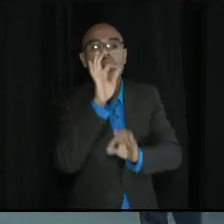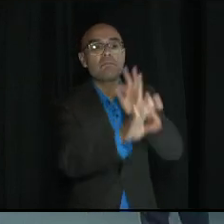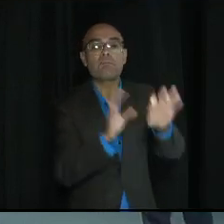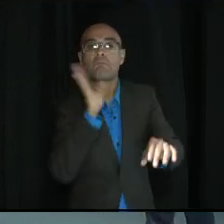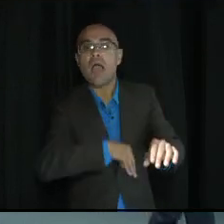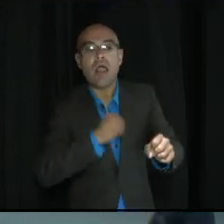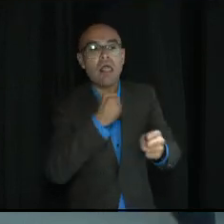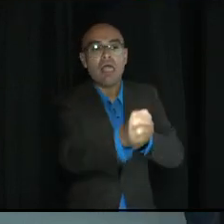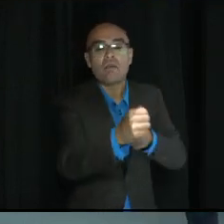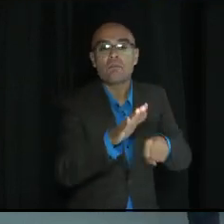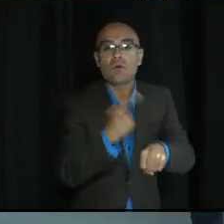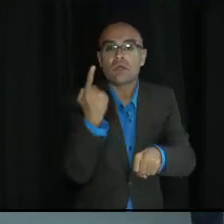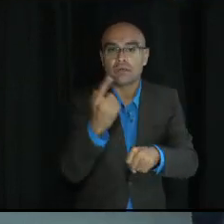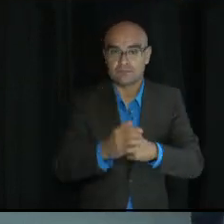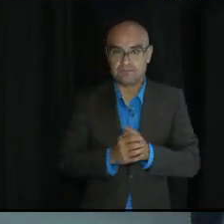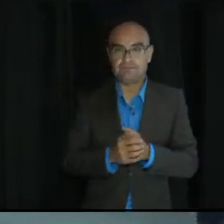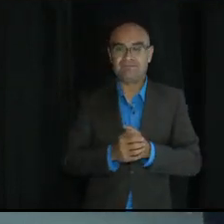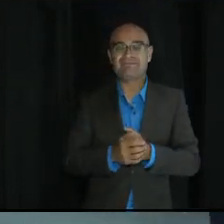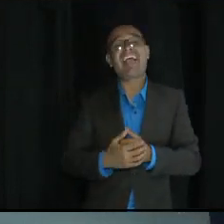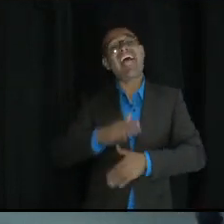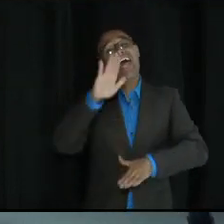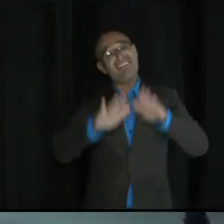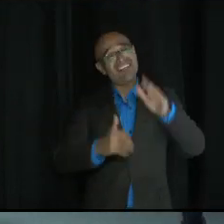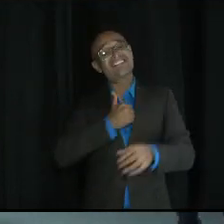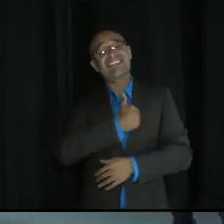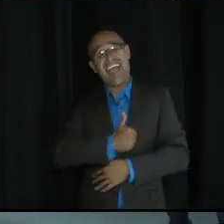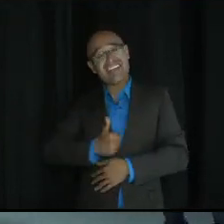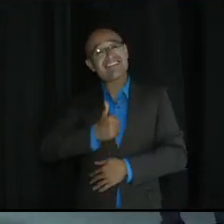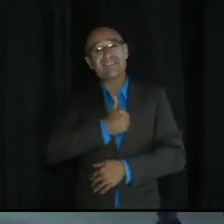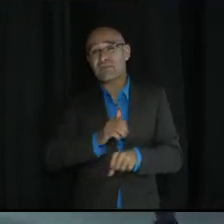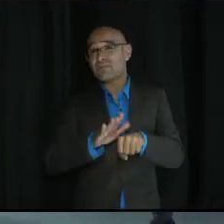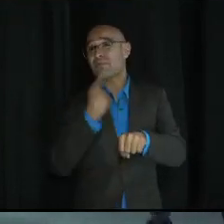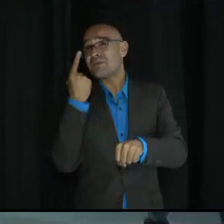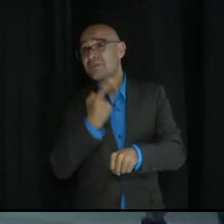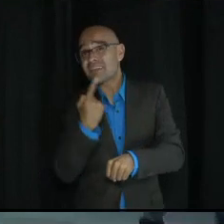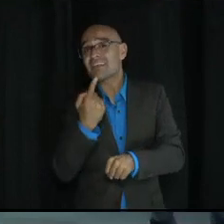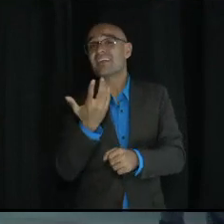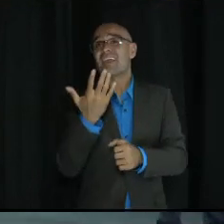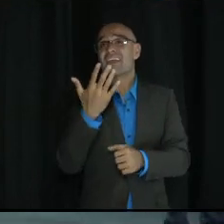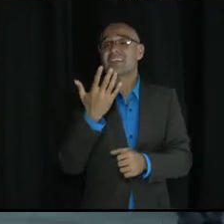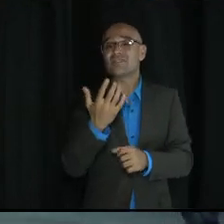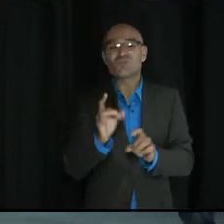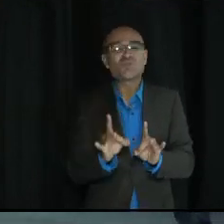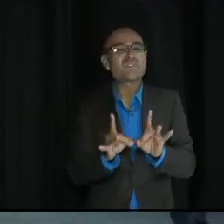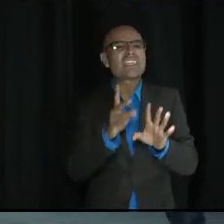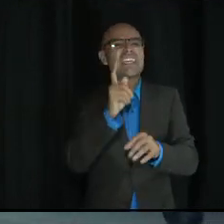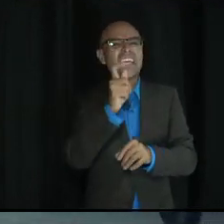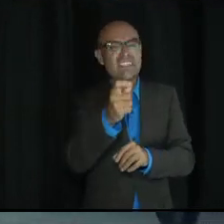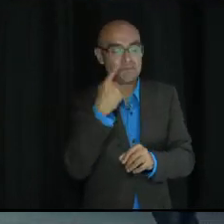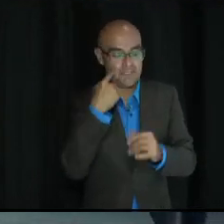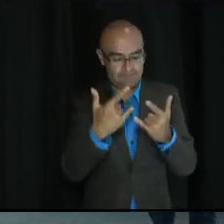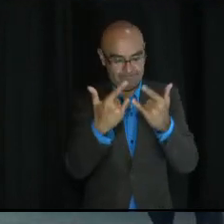y desafortunadamente me he topado día con día con esta circunstancia.